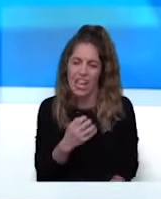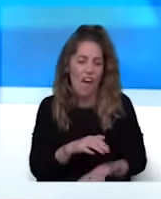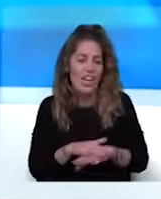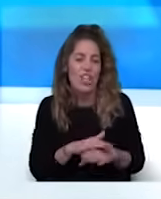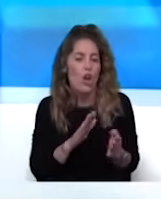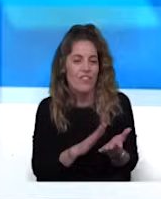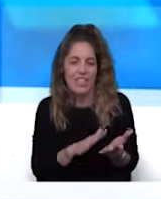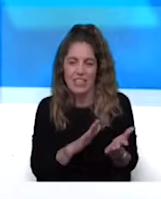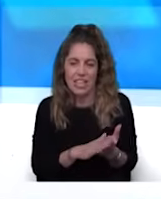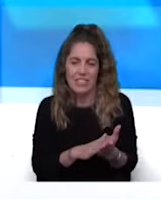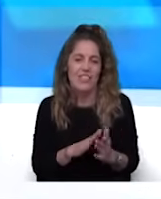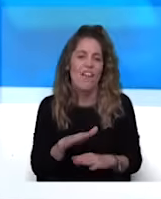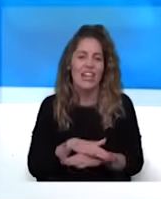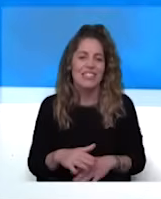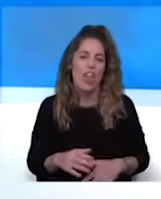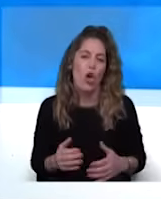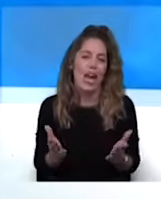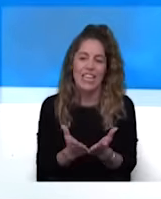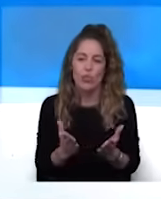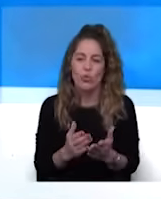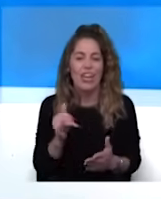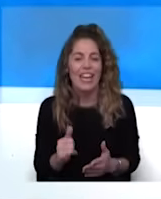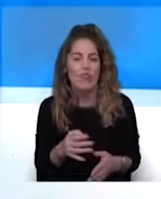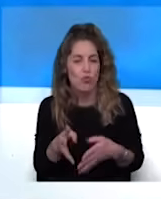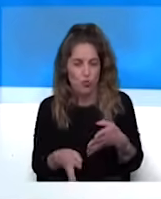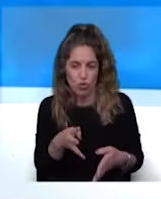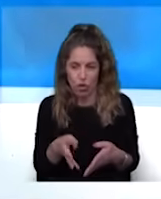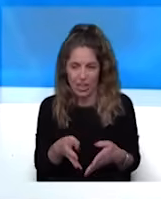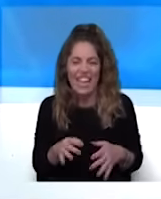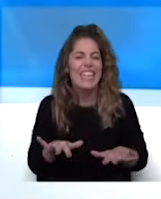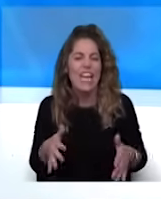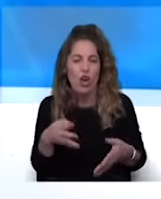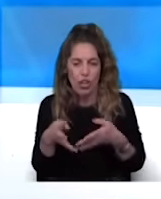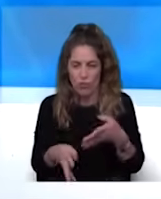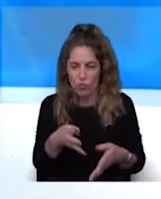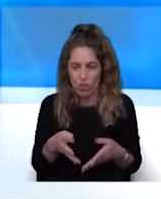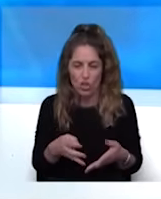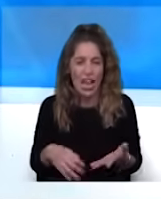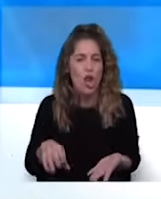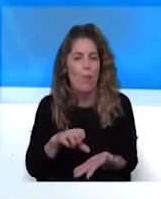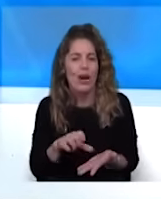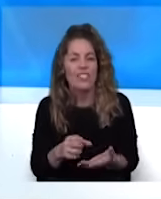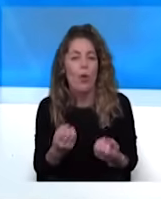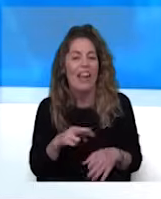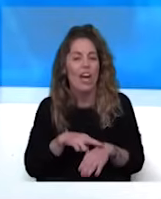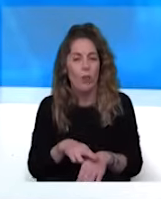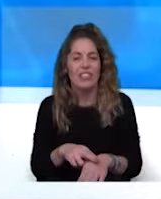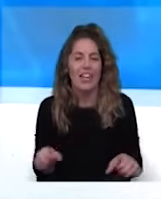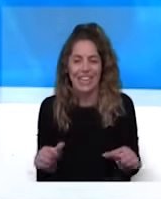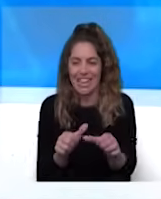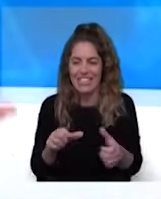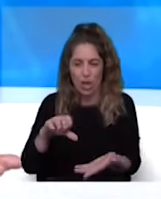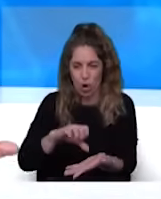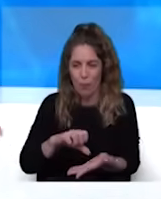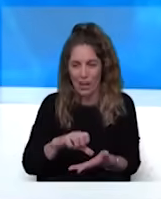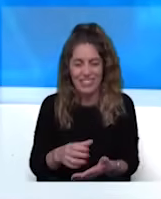evidencia basado en el estudio de qué es lo que funciona y qué es lo que funciona en los países Cuál es la recomendación que hacen los